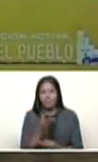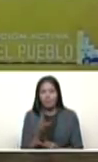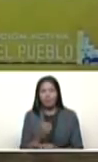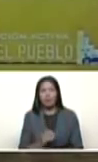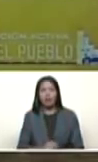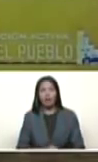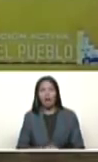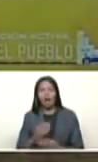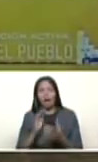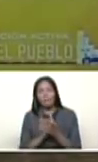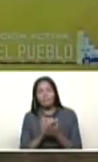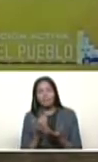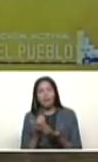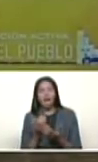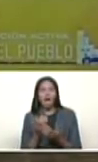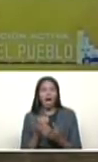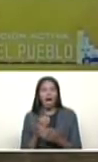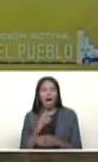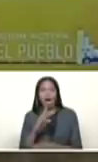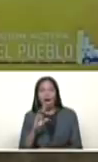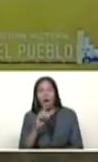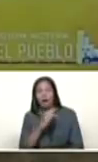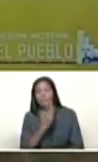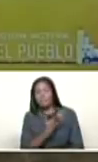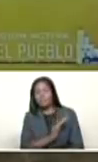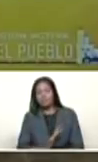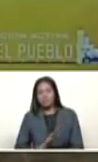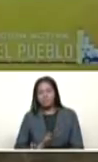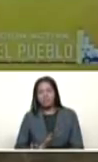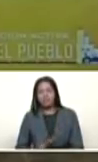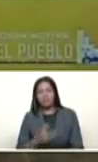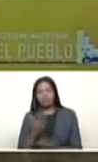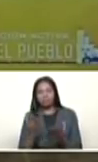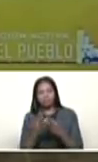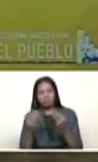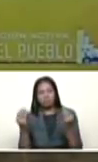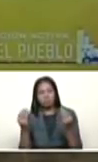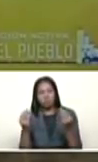compañera vicepresidenta, compañero Tarek, y tenemos que tomar